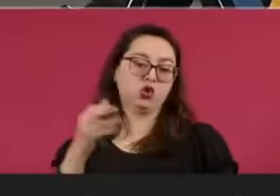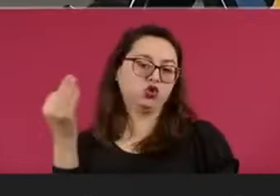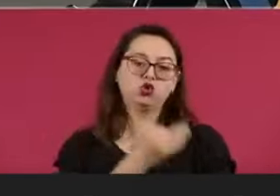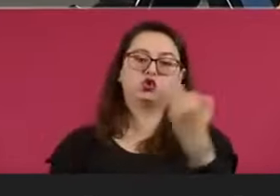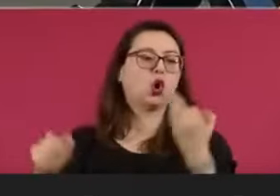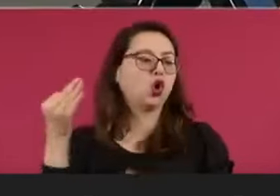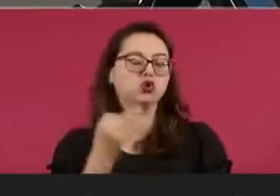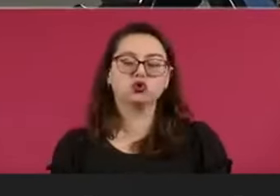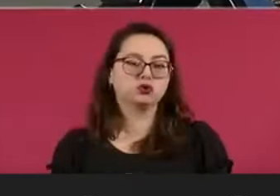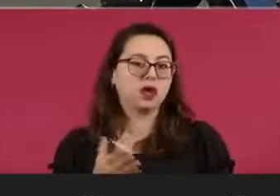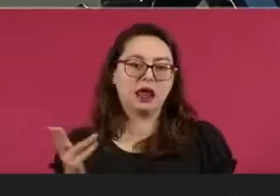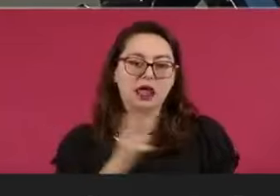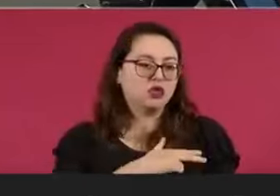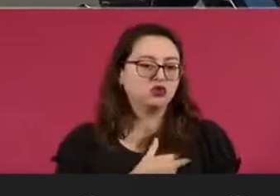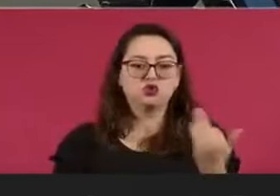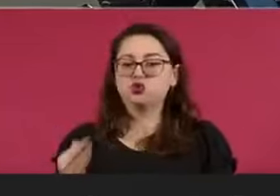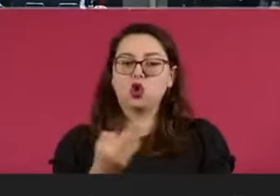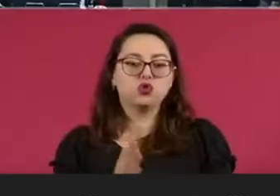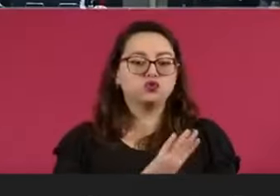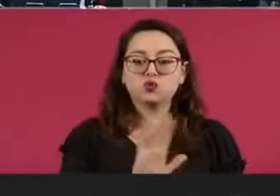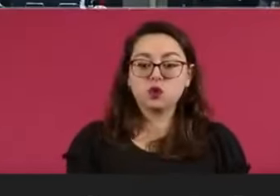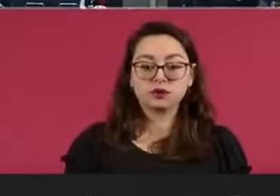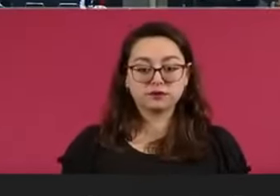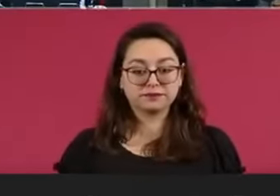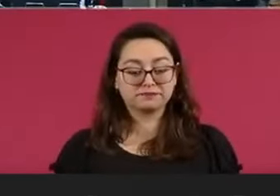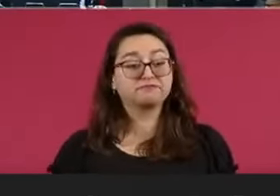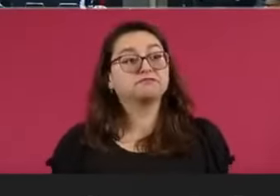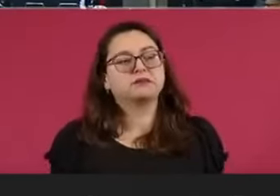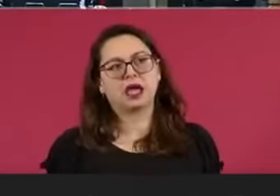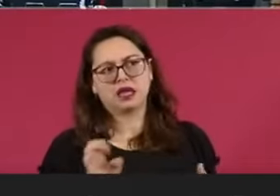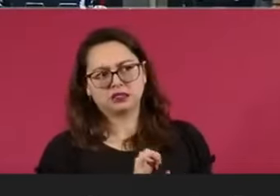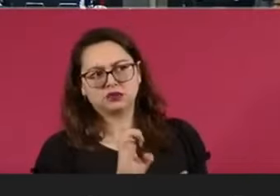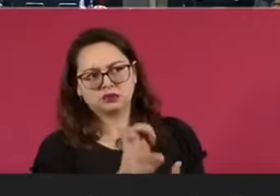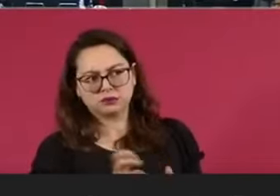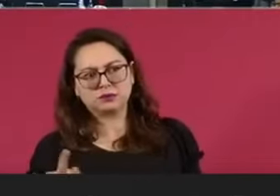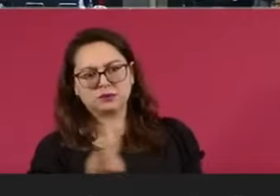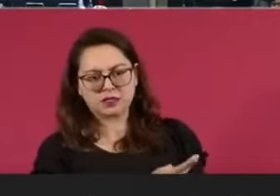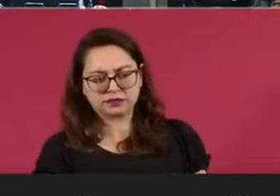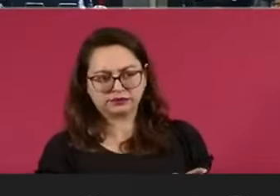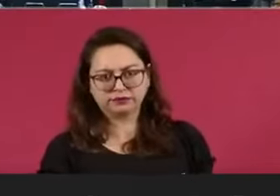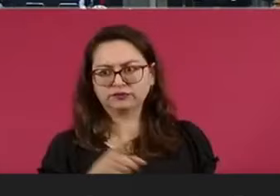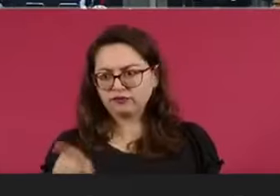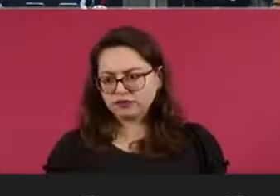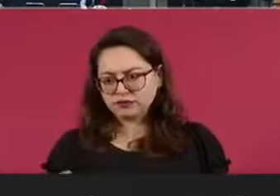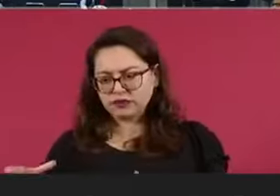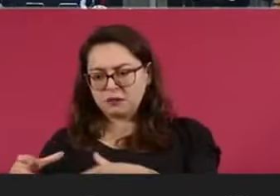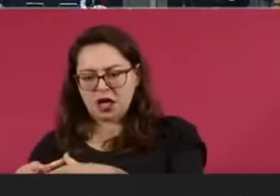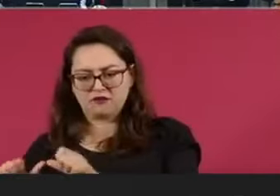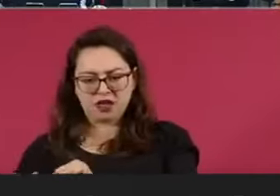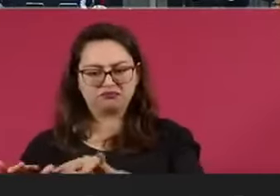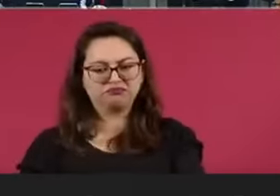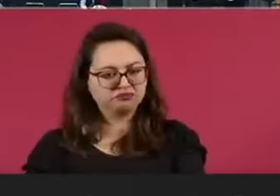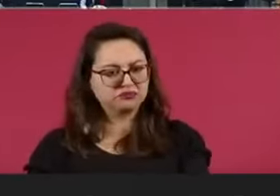tuertos. ¿Cuál es la instrucción que se da, presidente, cuando las Fuerzas Armadas, la Guardia Nacional está en que se evite